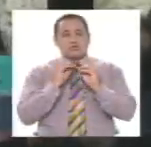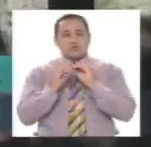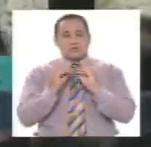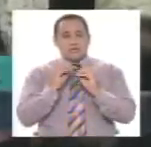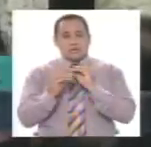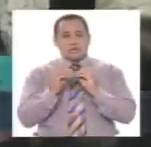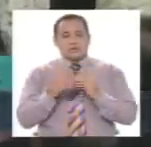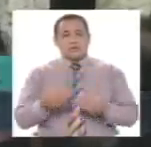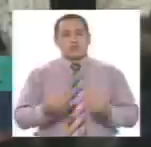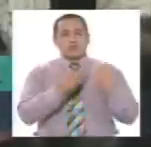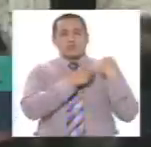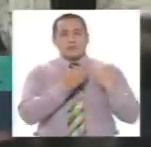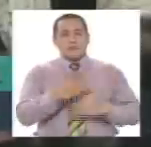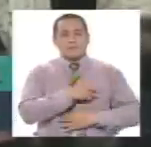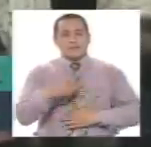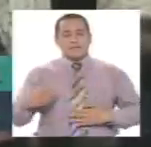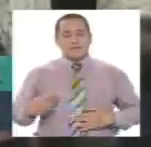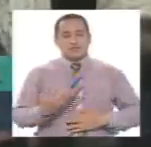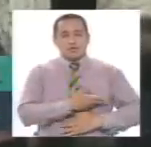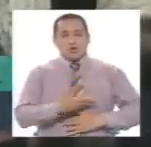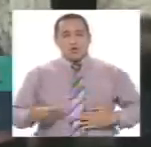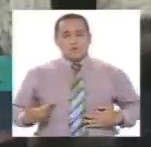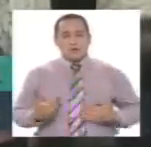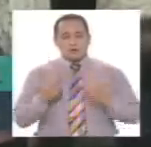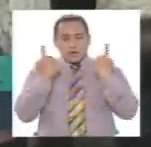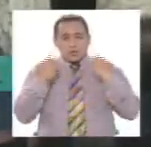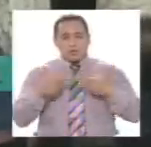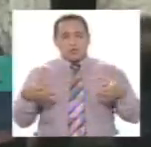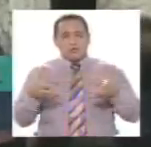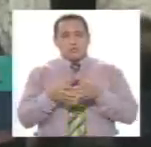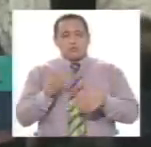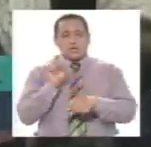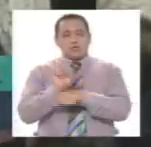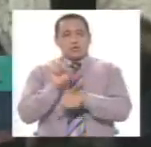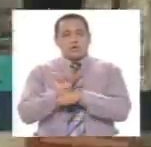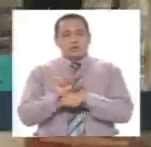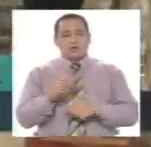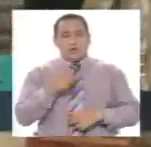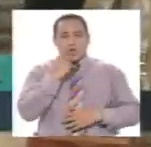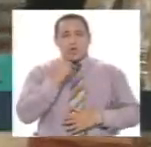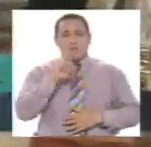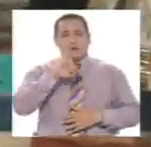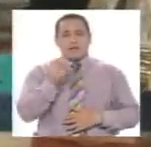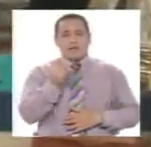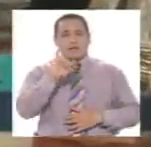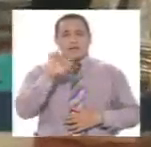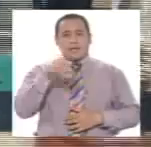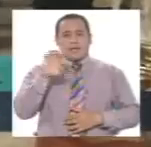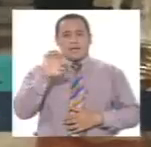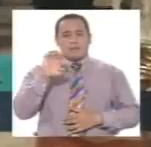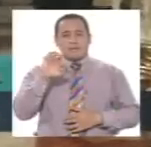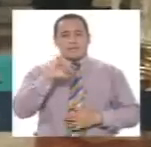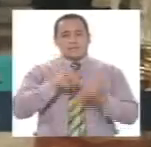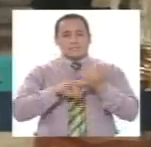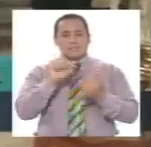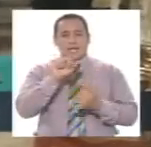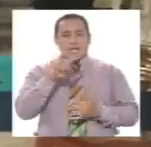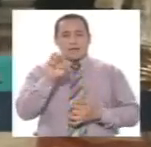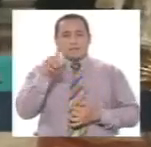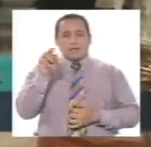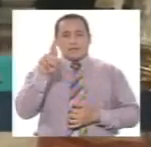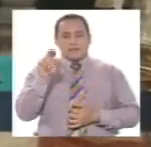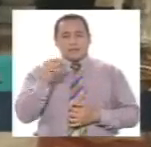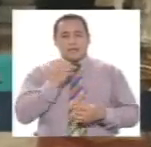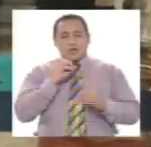resuelve nombrar ministro de Estado en el despacho de Educación al señor Jaime Saavedra Chandubí.